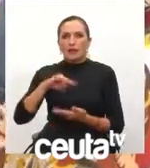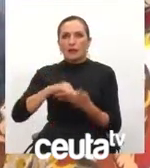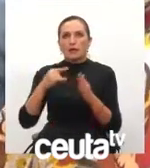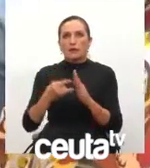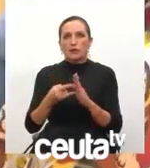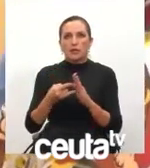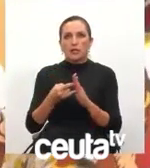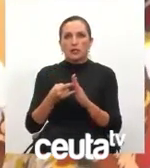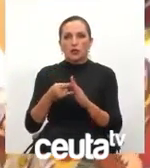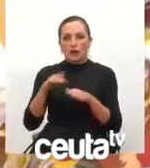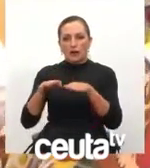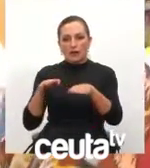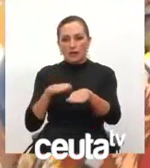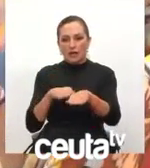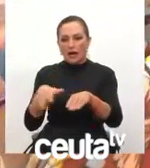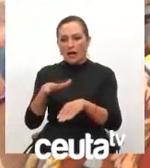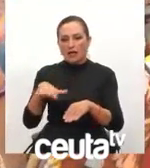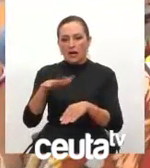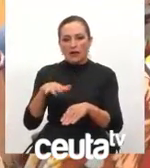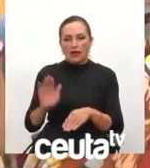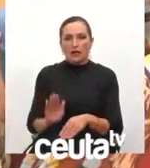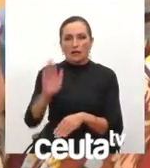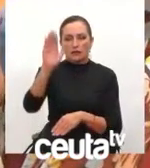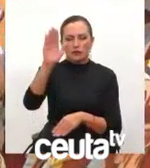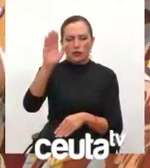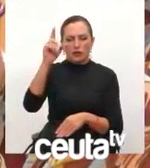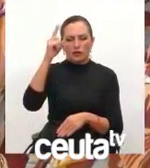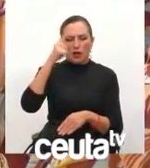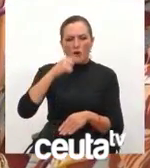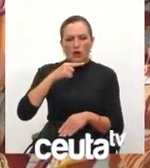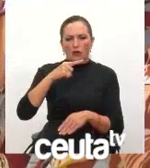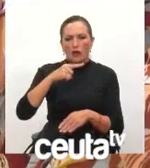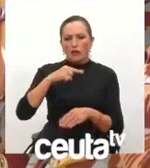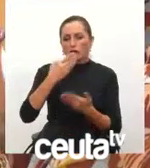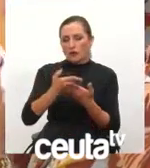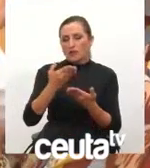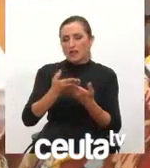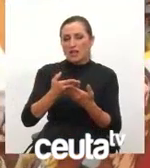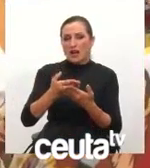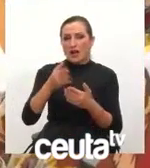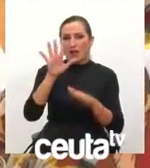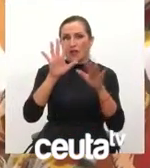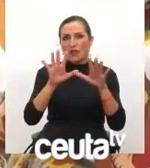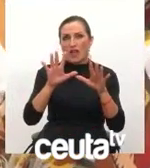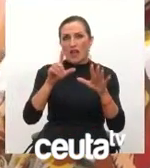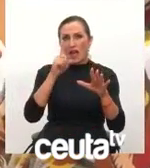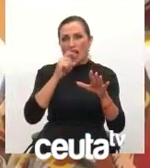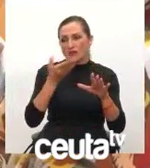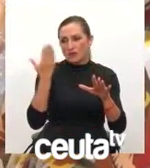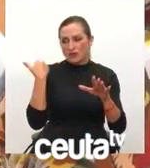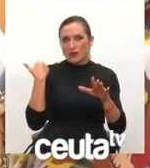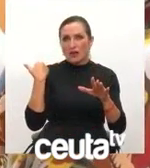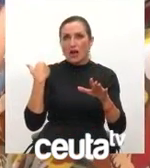aparcamiento de la barriada del recinto, que fue licitado hace más de 10 años. También queremos saber cuánto costó la redacción del